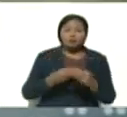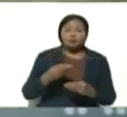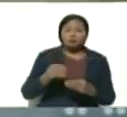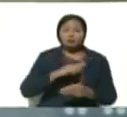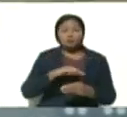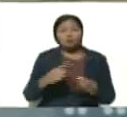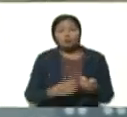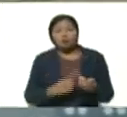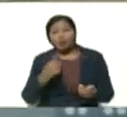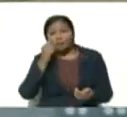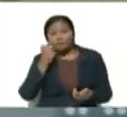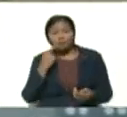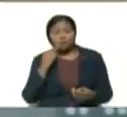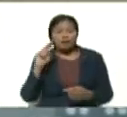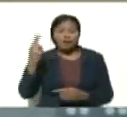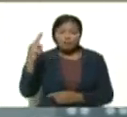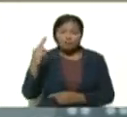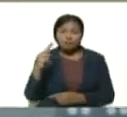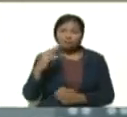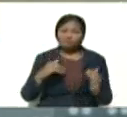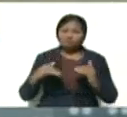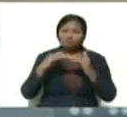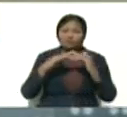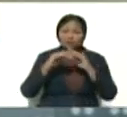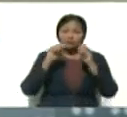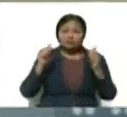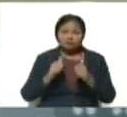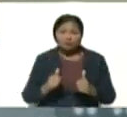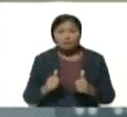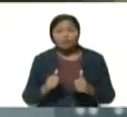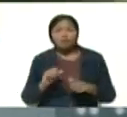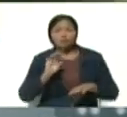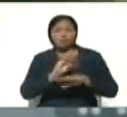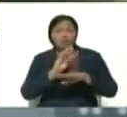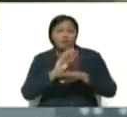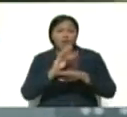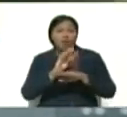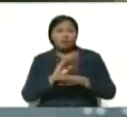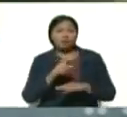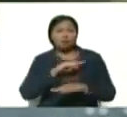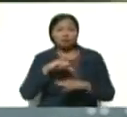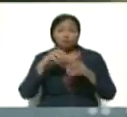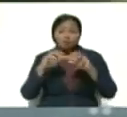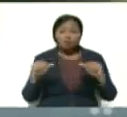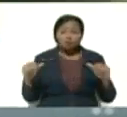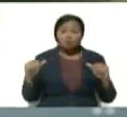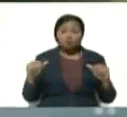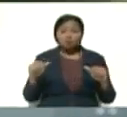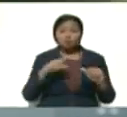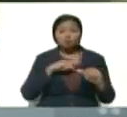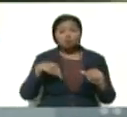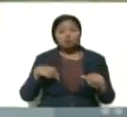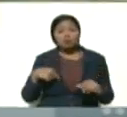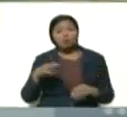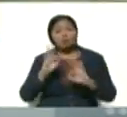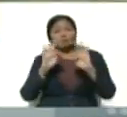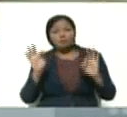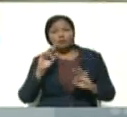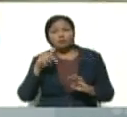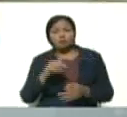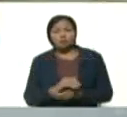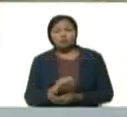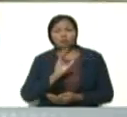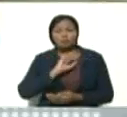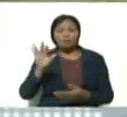hermanos haitianos. La permanente activación del Sistema Nacional de Gestión de Riesgo en nuestro territorio y en toda nuestra gran